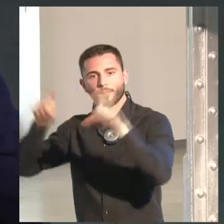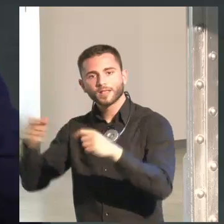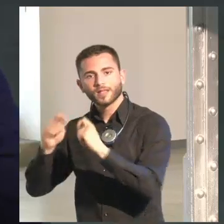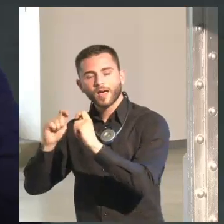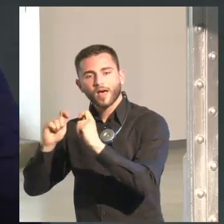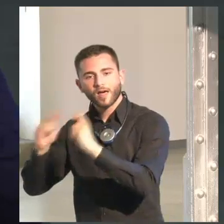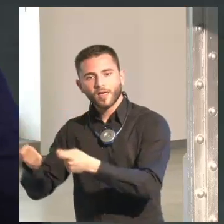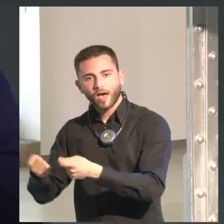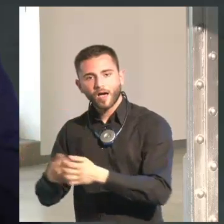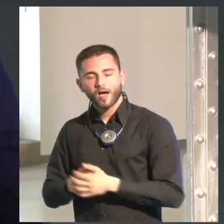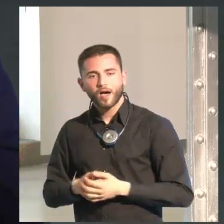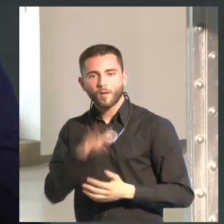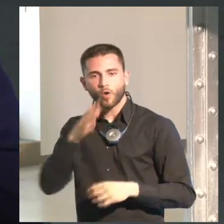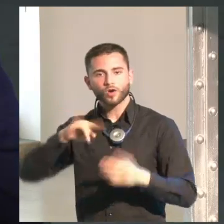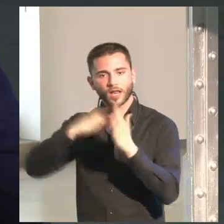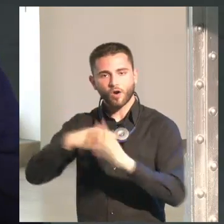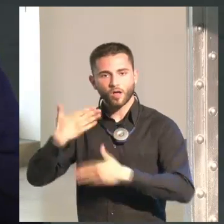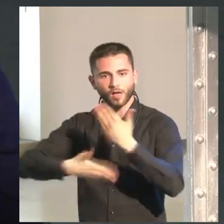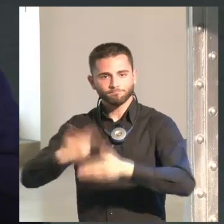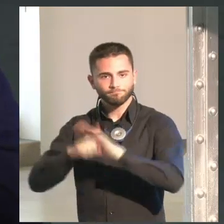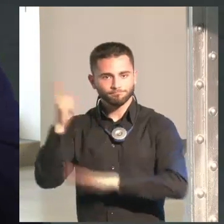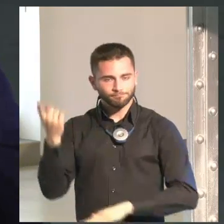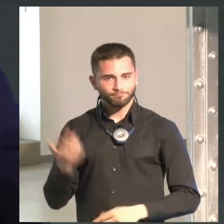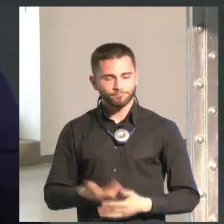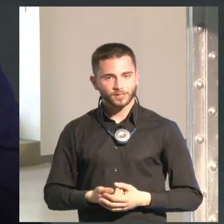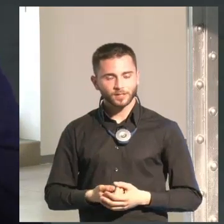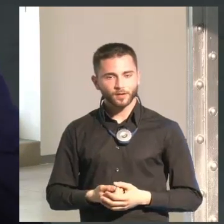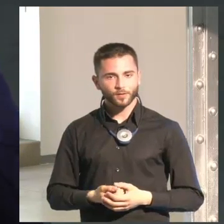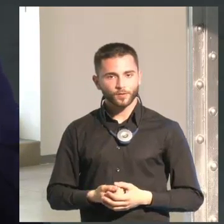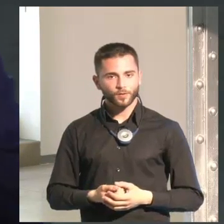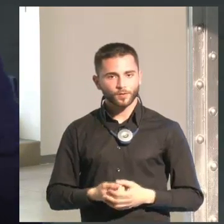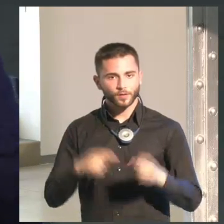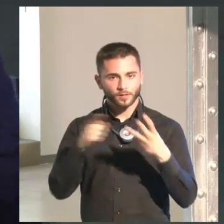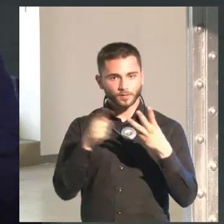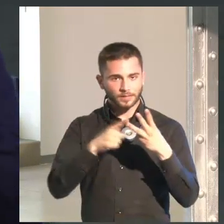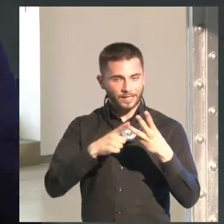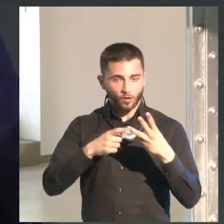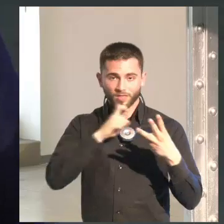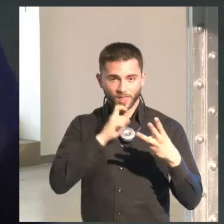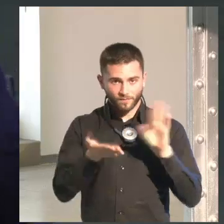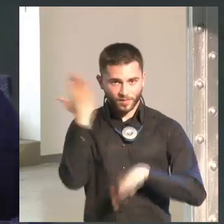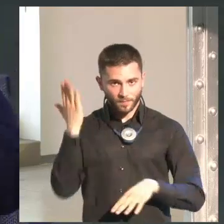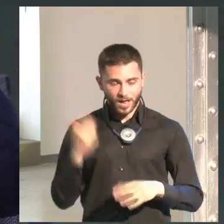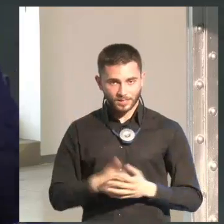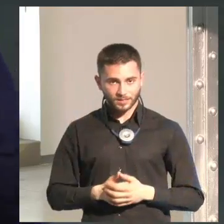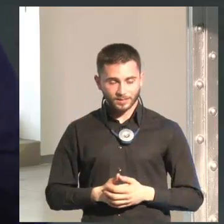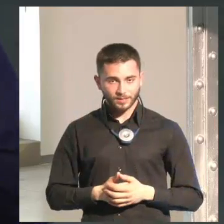la tecnología. Y en tercer lugar, intentar, esto es lo más complejo,